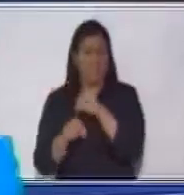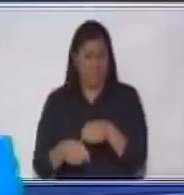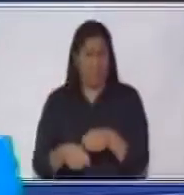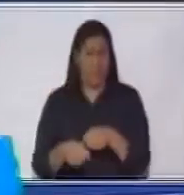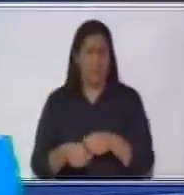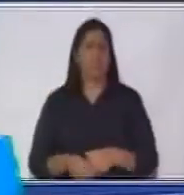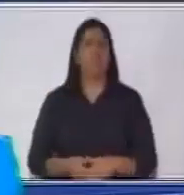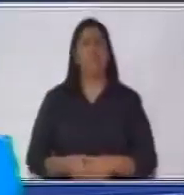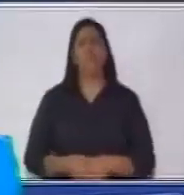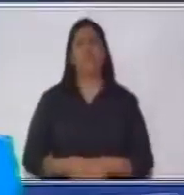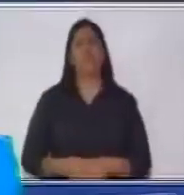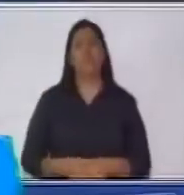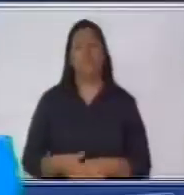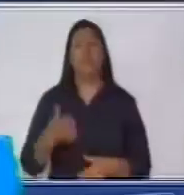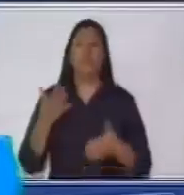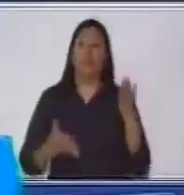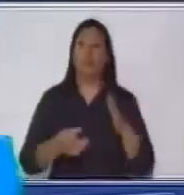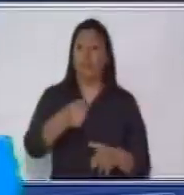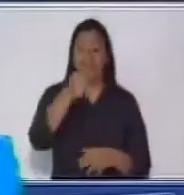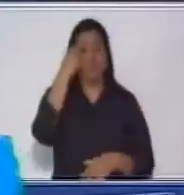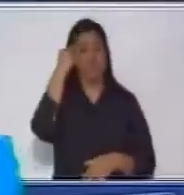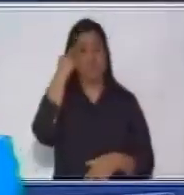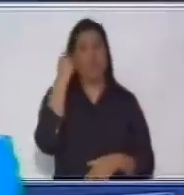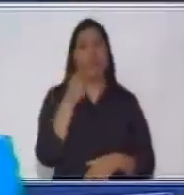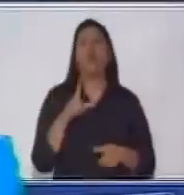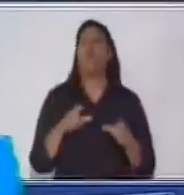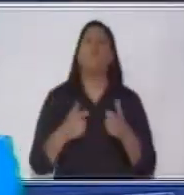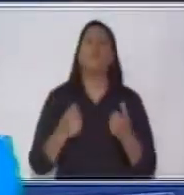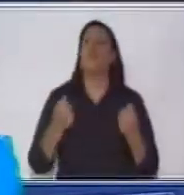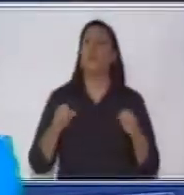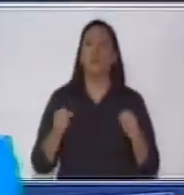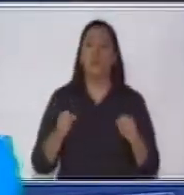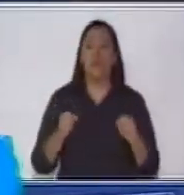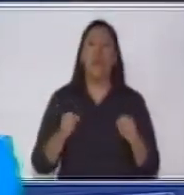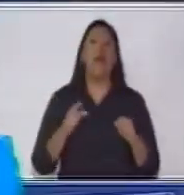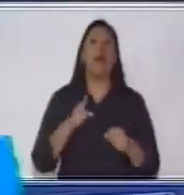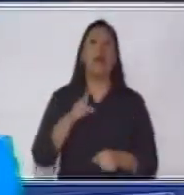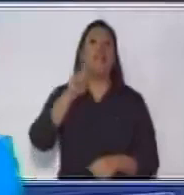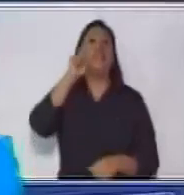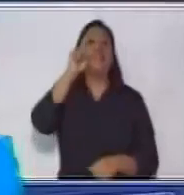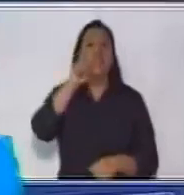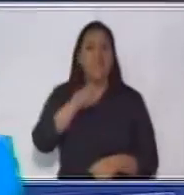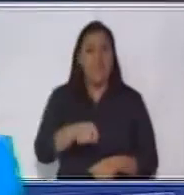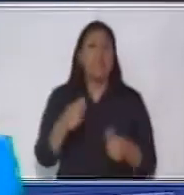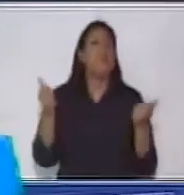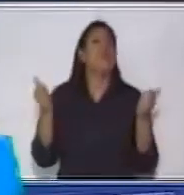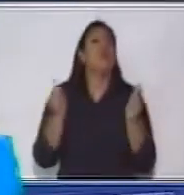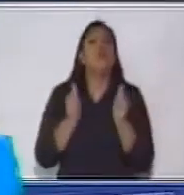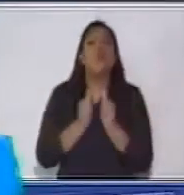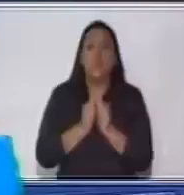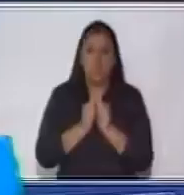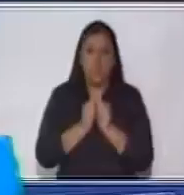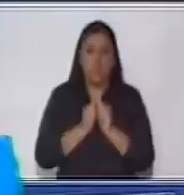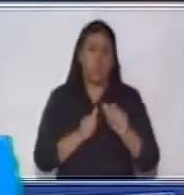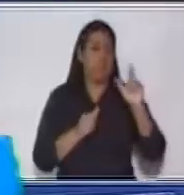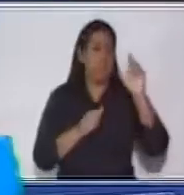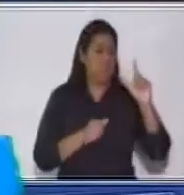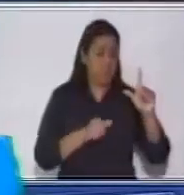o si lo estamos separando a final de renglón, debemos mantener el dígrafo unido. Por